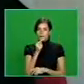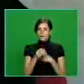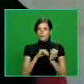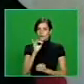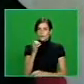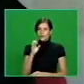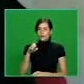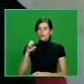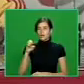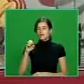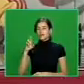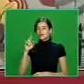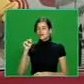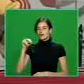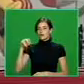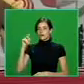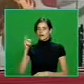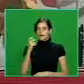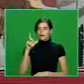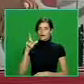Vicente Rangel